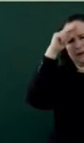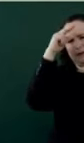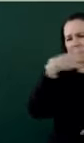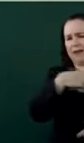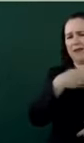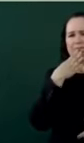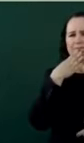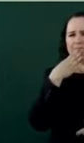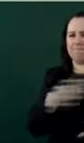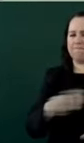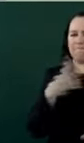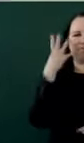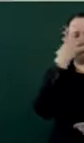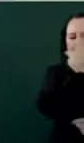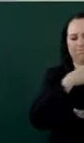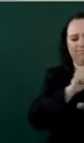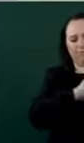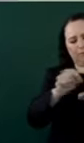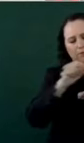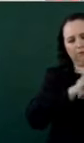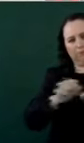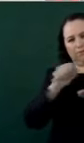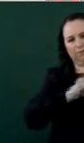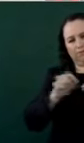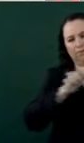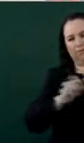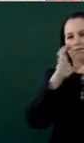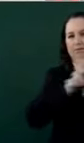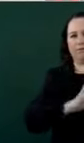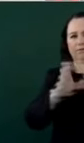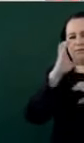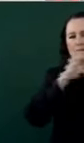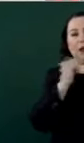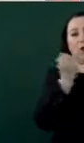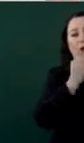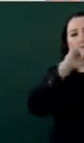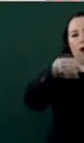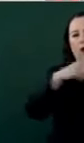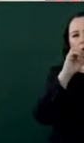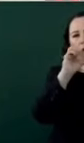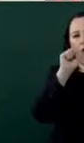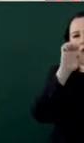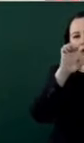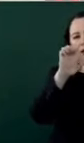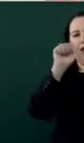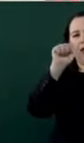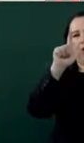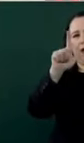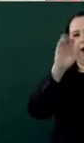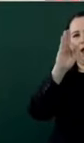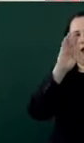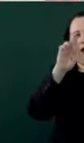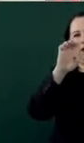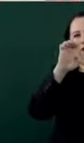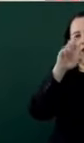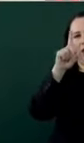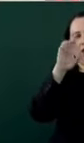compositor, como José Alfredo Jiménez, como Armando